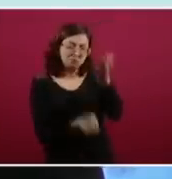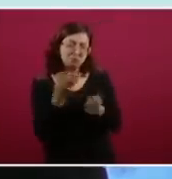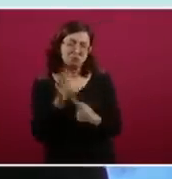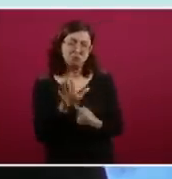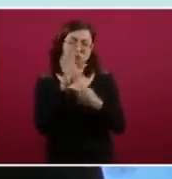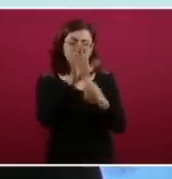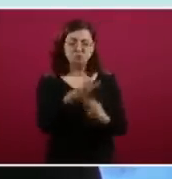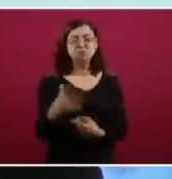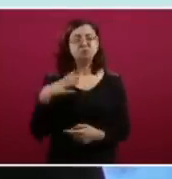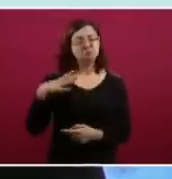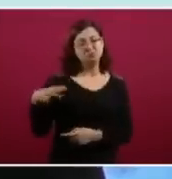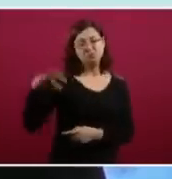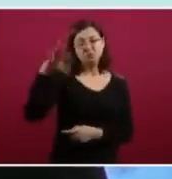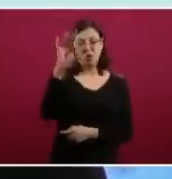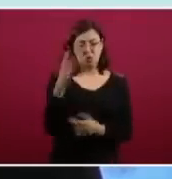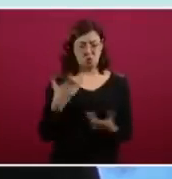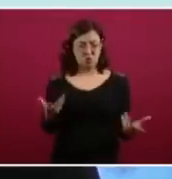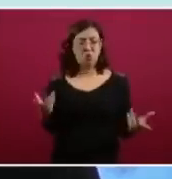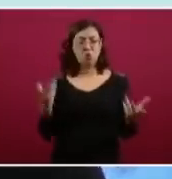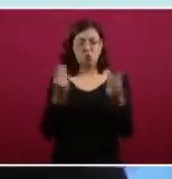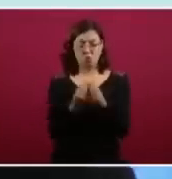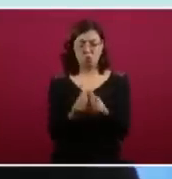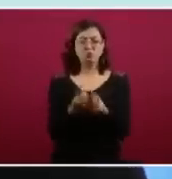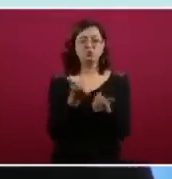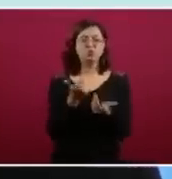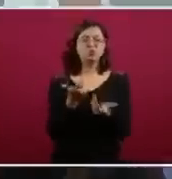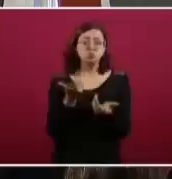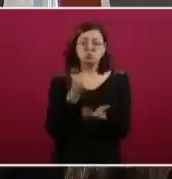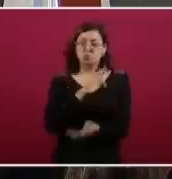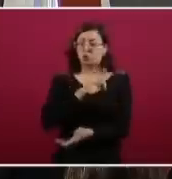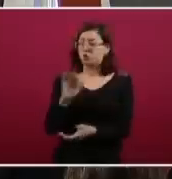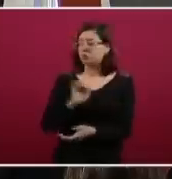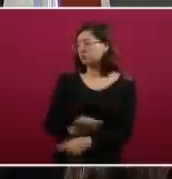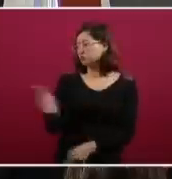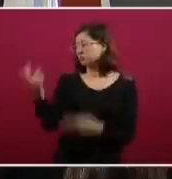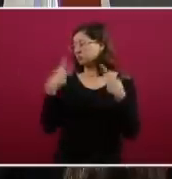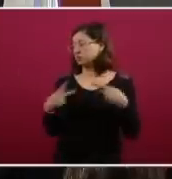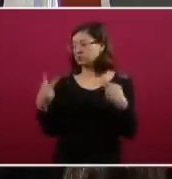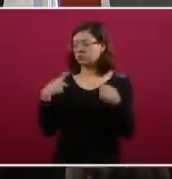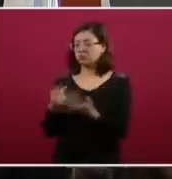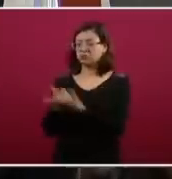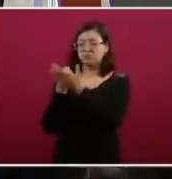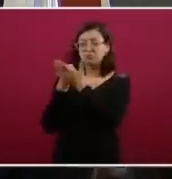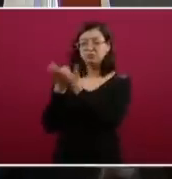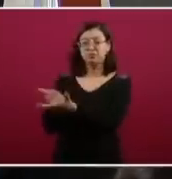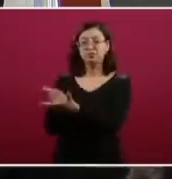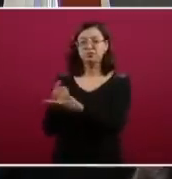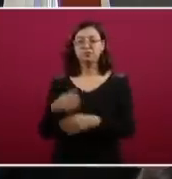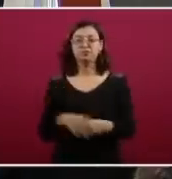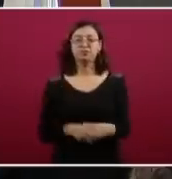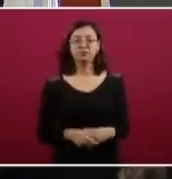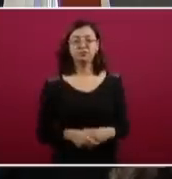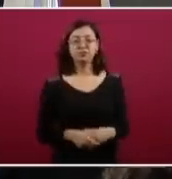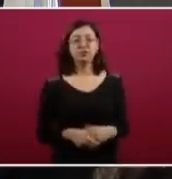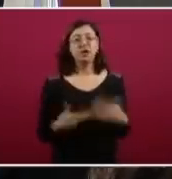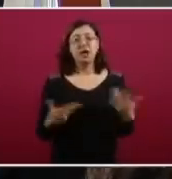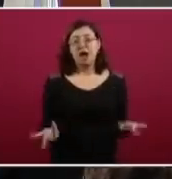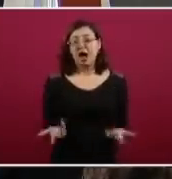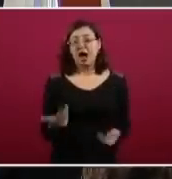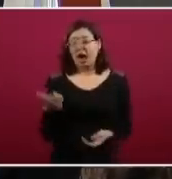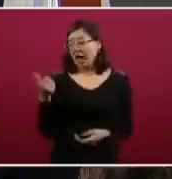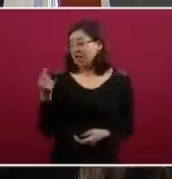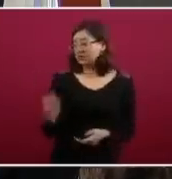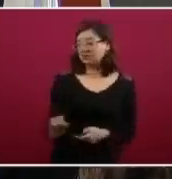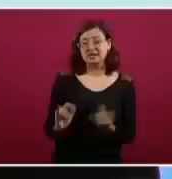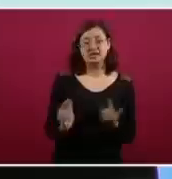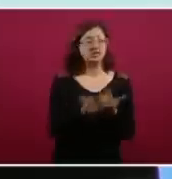servicio para construir cosas para ayudar a los demás. Señor presidente, estas fueron las anécdotas que